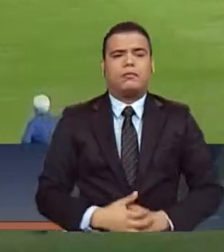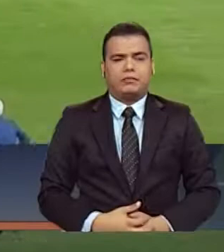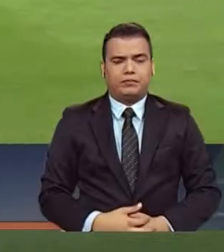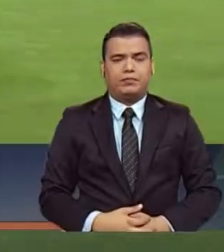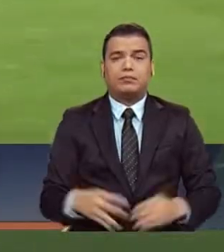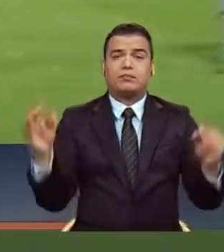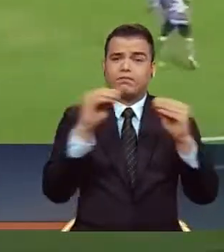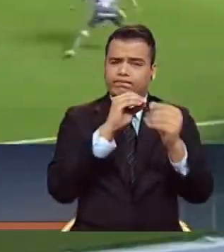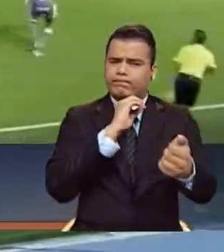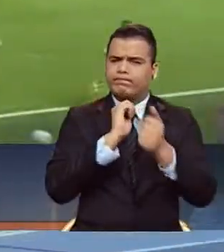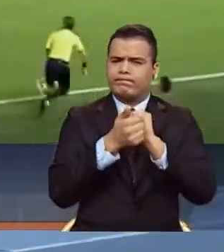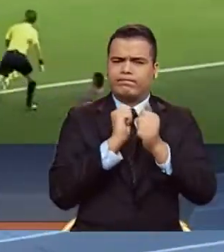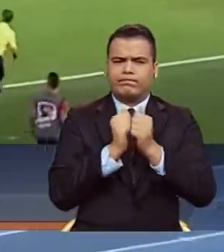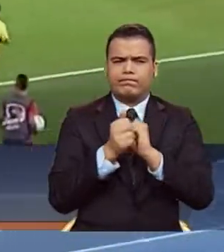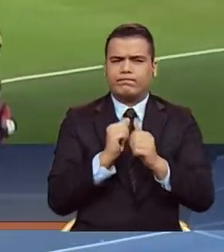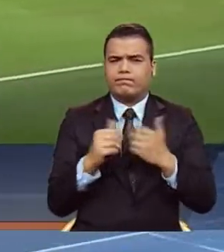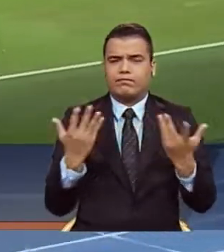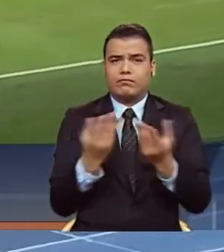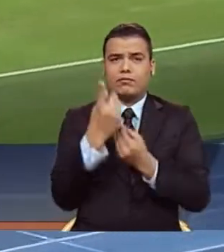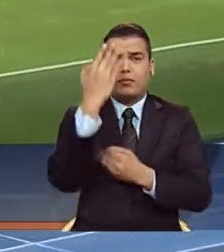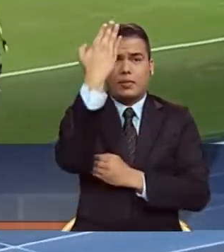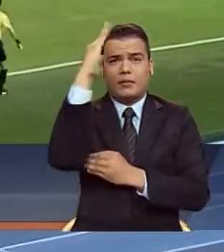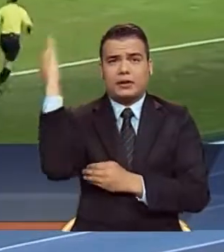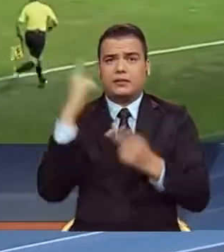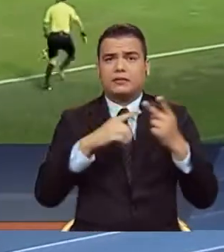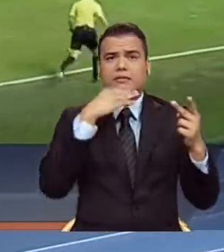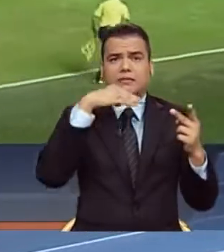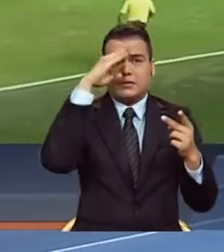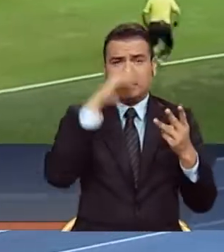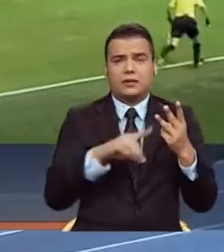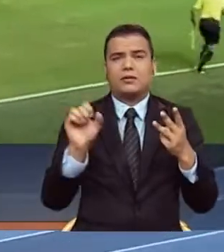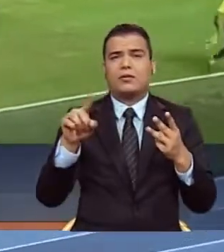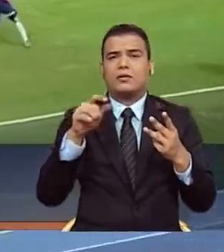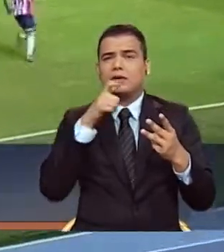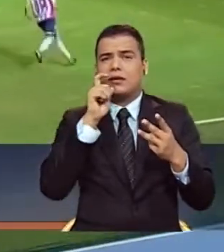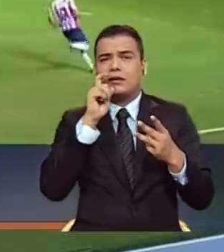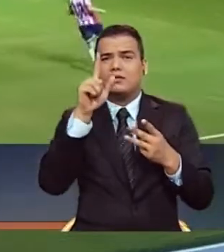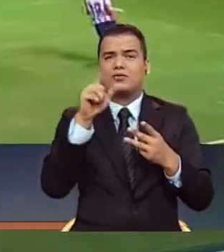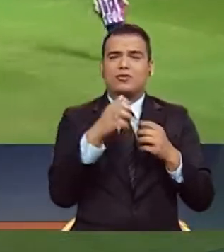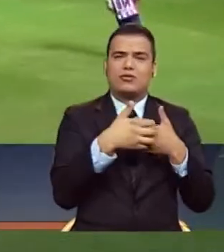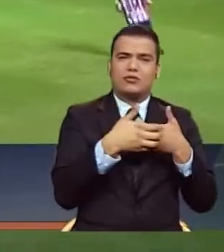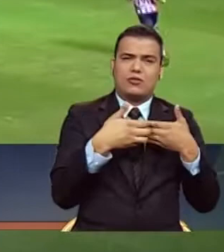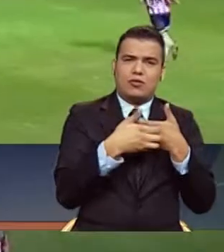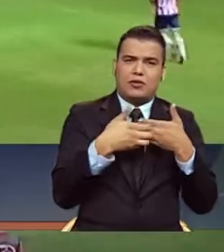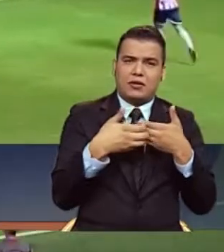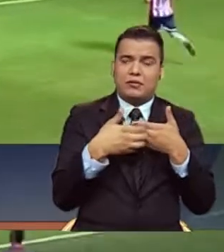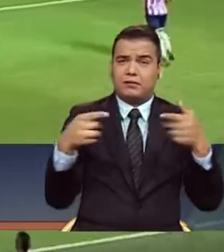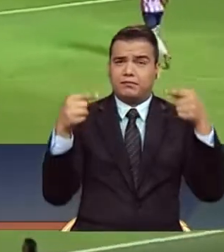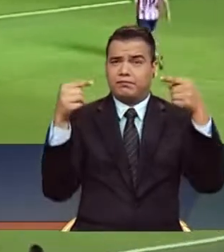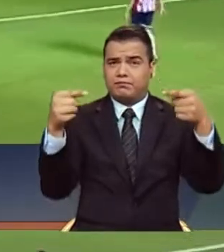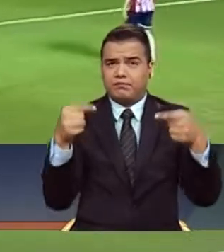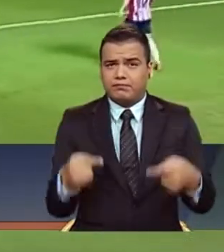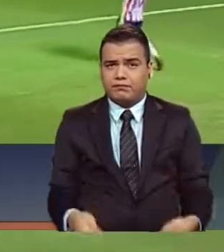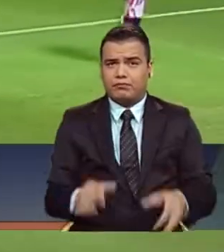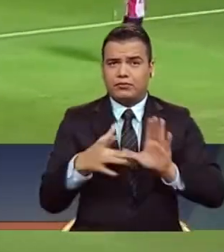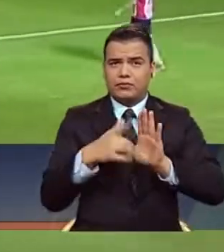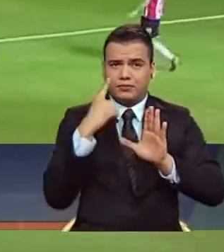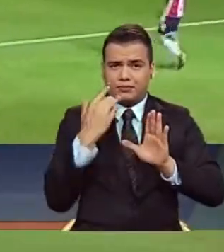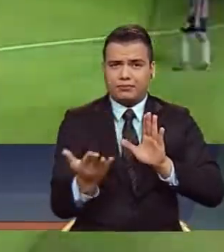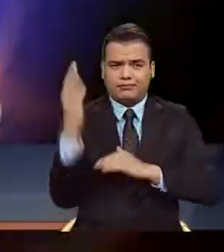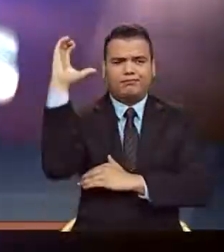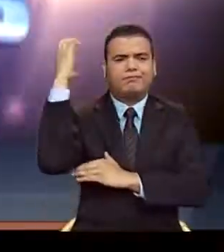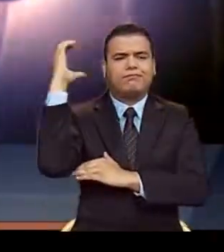los deportes, Junior Medellín y Once Caldas Tolima, y sus primeros partidos en la semifinal del fútbol